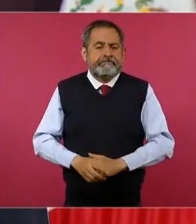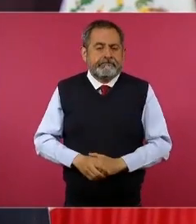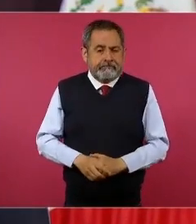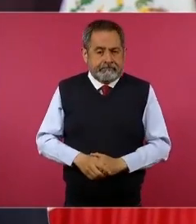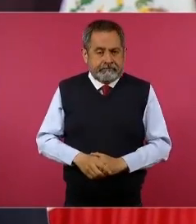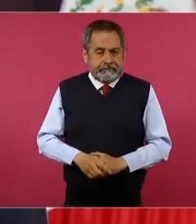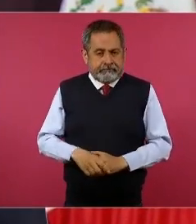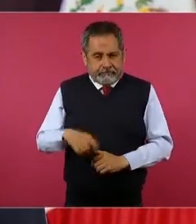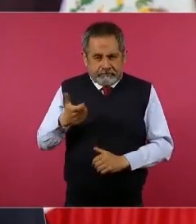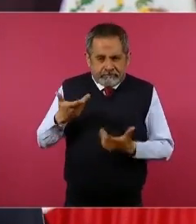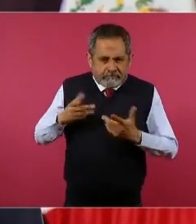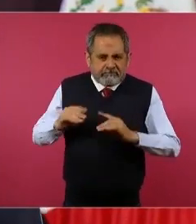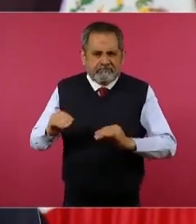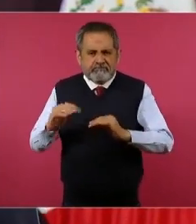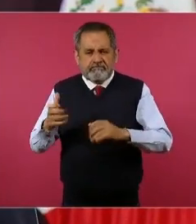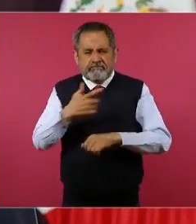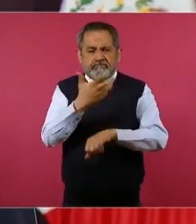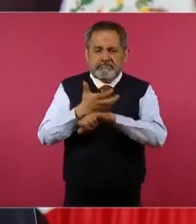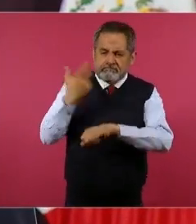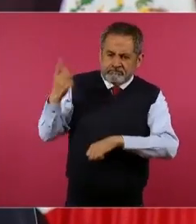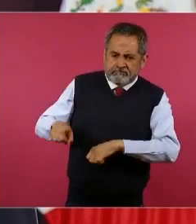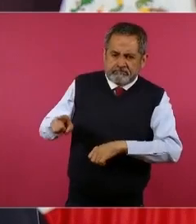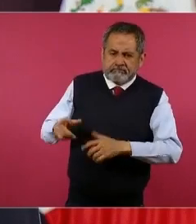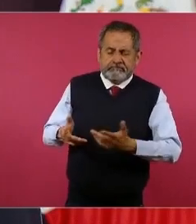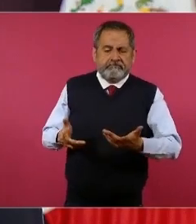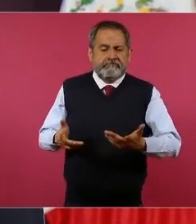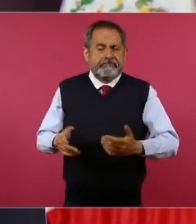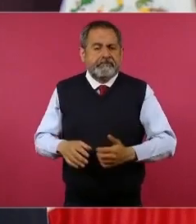en sus acciones, en su operación.